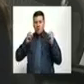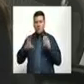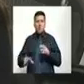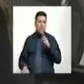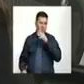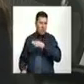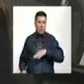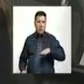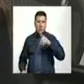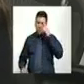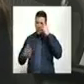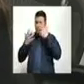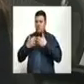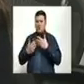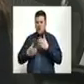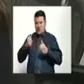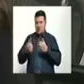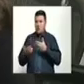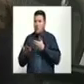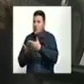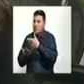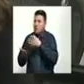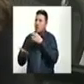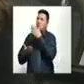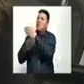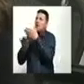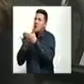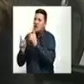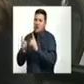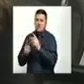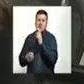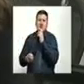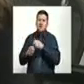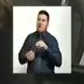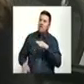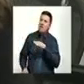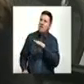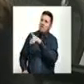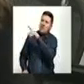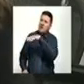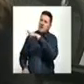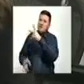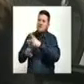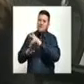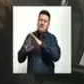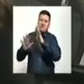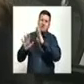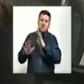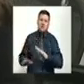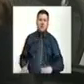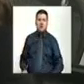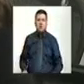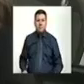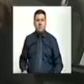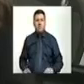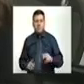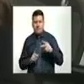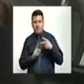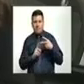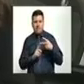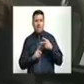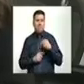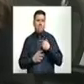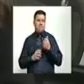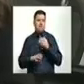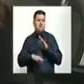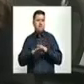ningún empresario del sector lechero está dispuesto a comprarla por las dificultades de orden público que enfrenta ese municipio. Segundo,